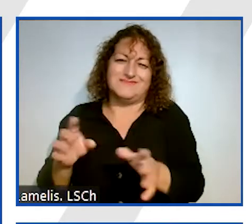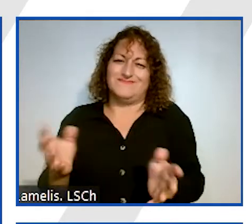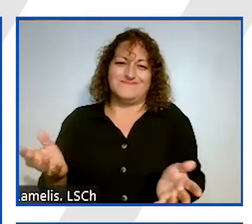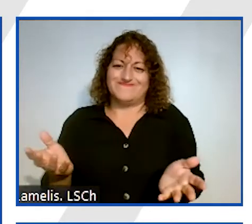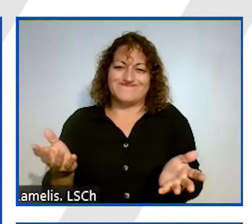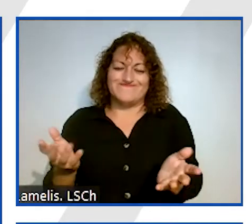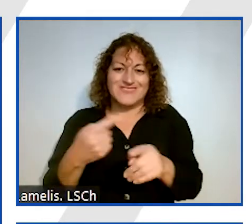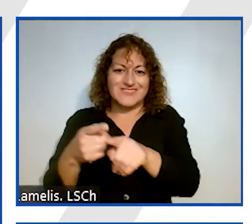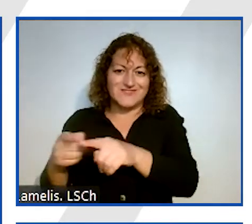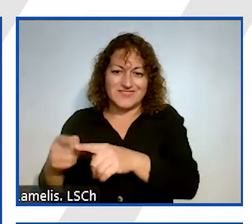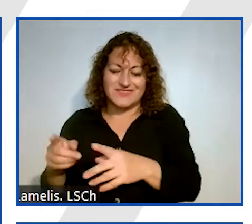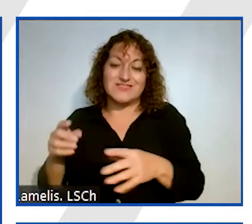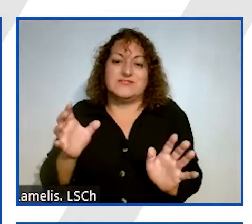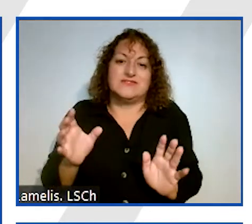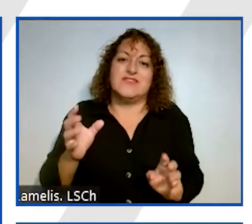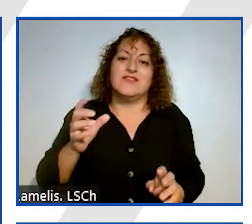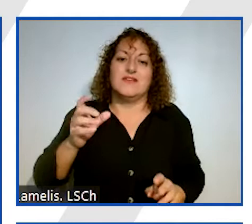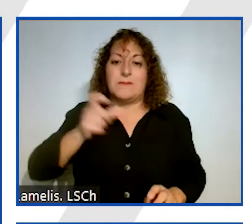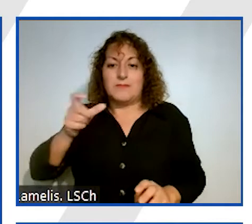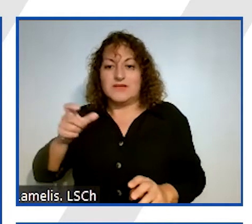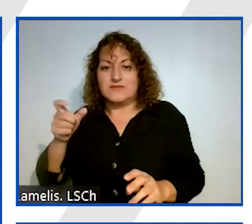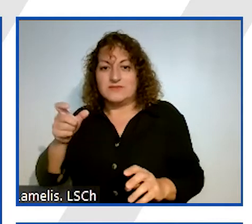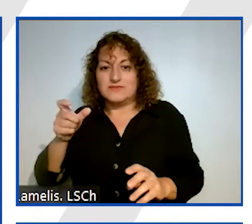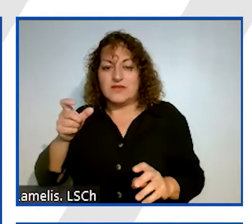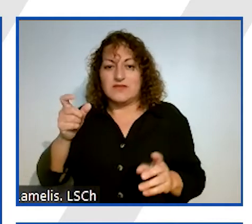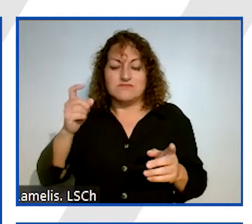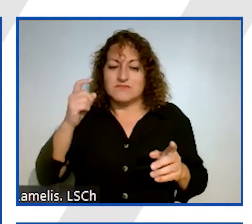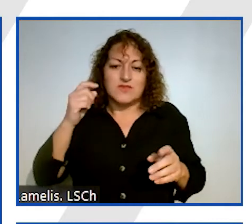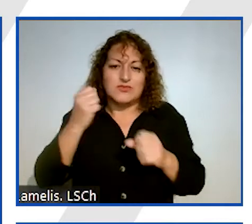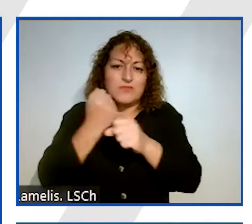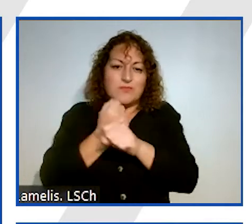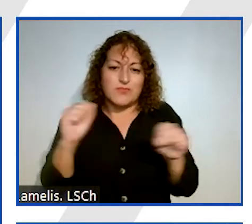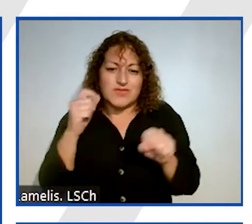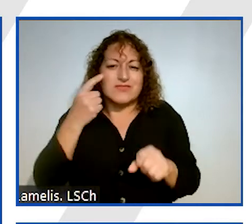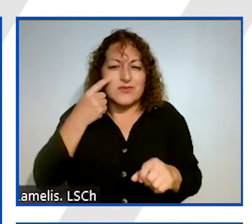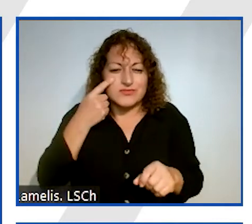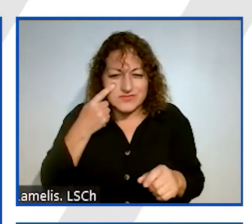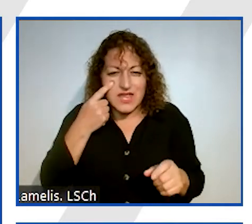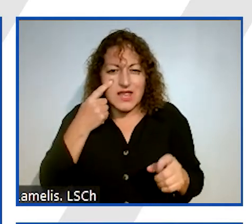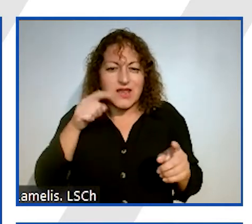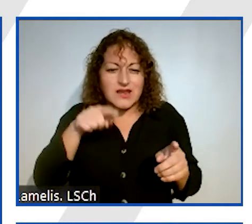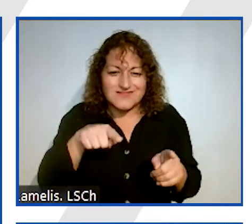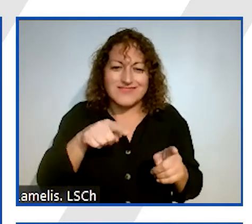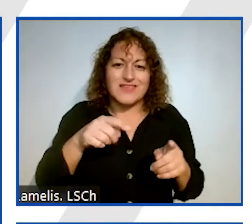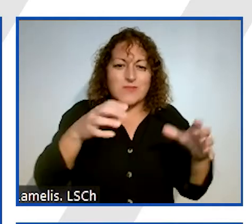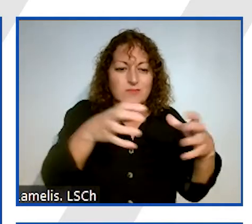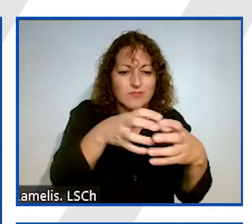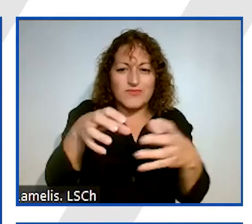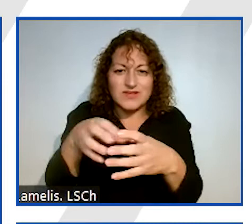hace que no podamos tener un seguimiento del real impacto que tenemos nosotros como humanos en las poblaciones naturales.